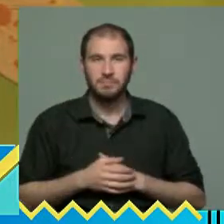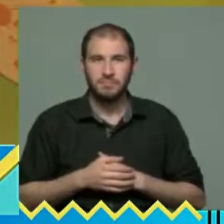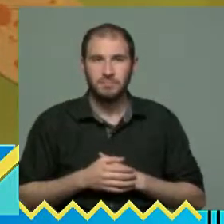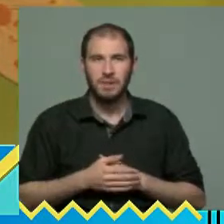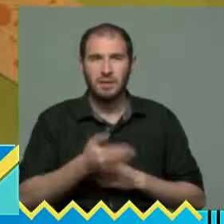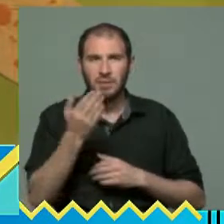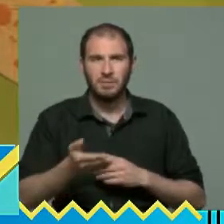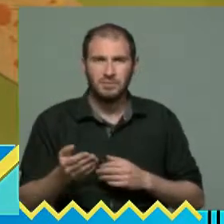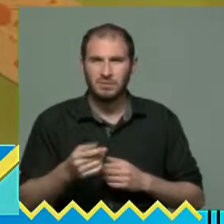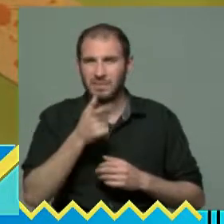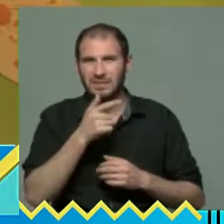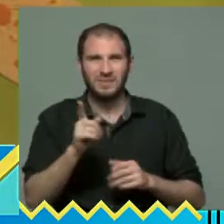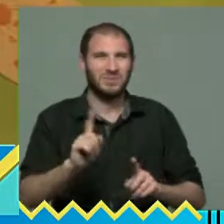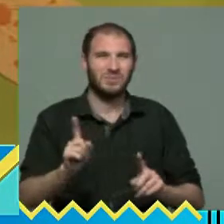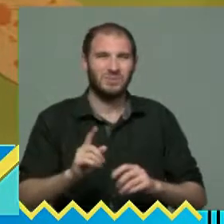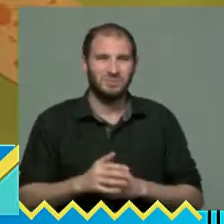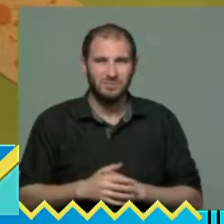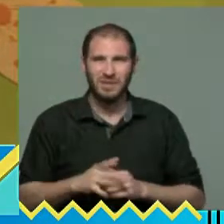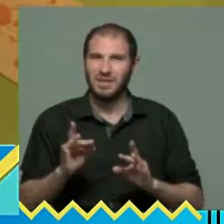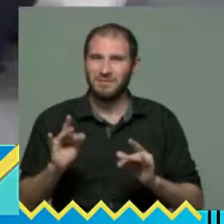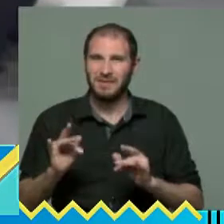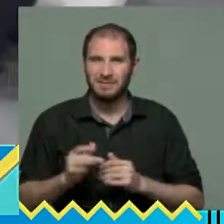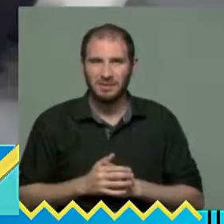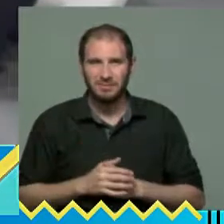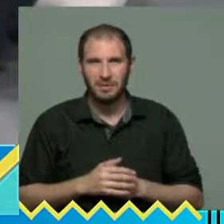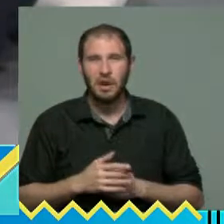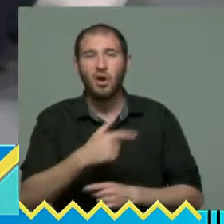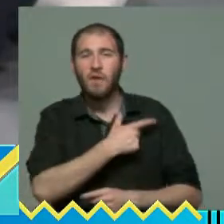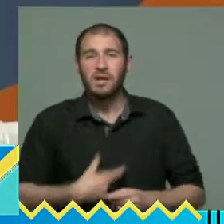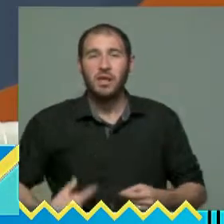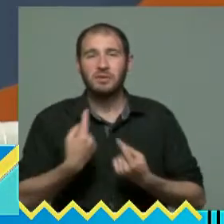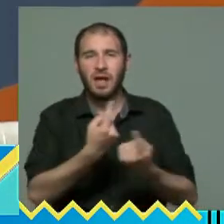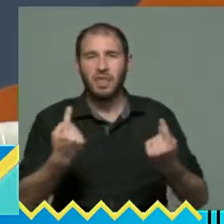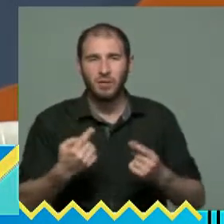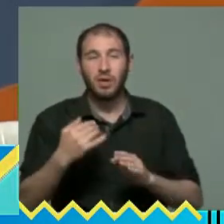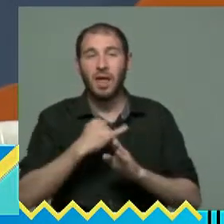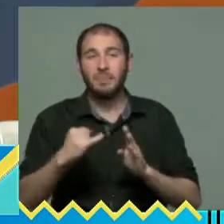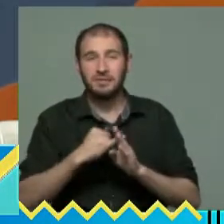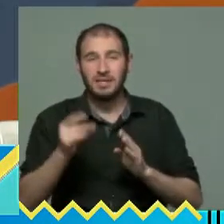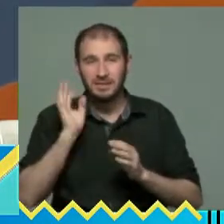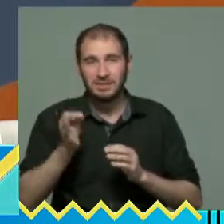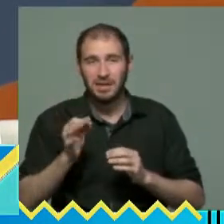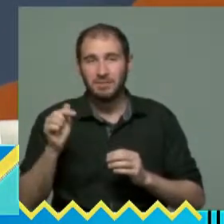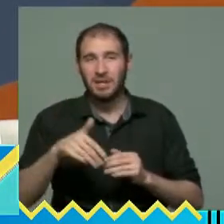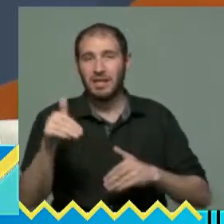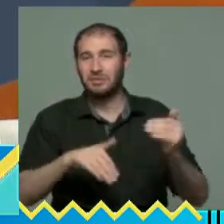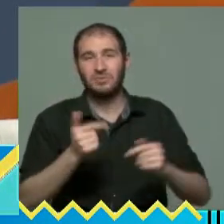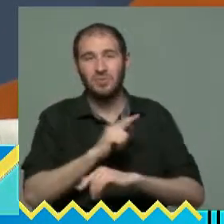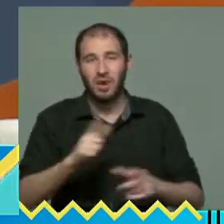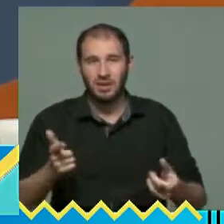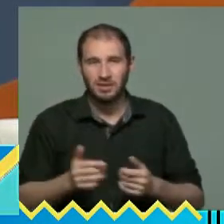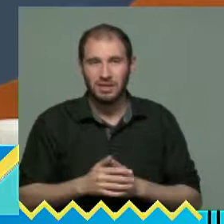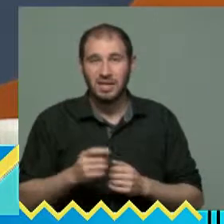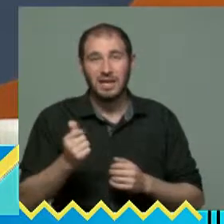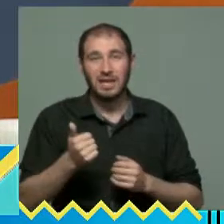gente lo va a matar, no creo, sinceramente. Es muy difícil. Lo que pasa es que cada gobernador que llega a la mitad de mandato sabe que no tiene la reelección y eso